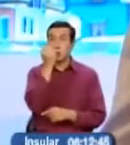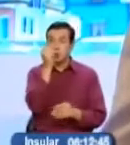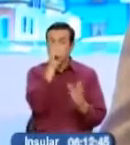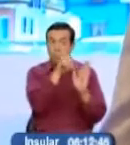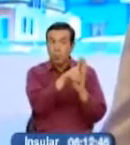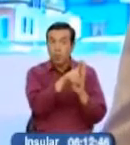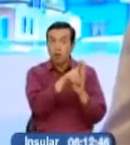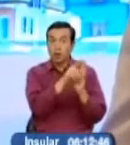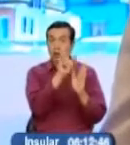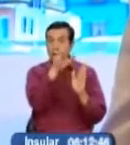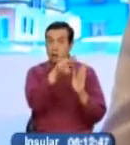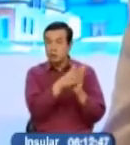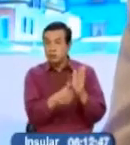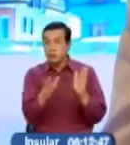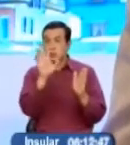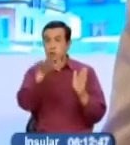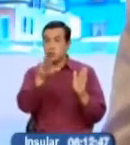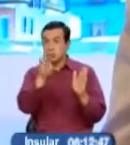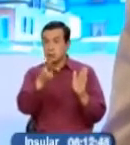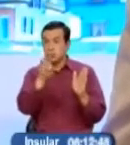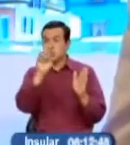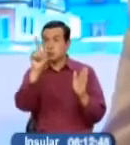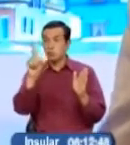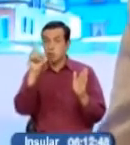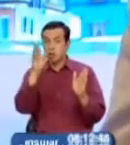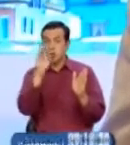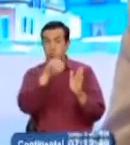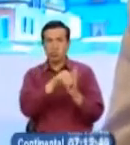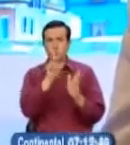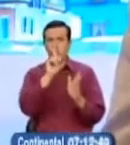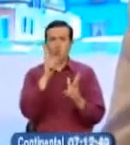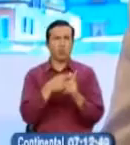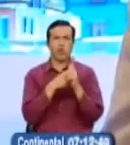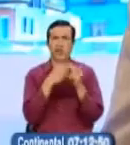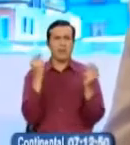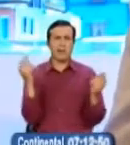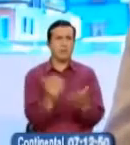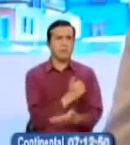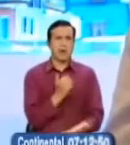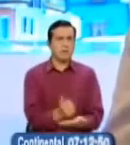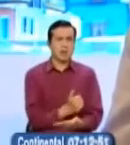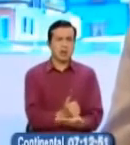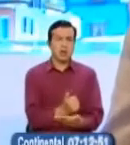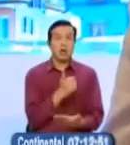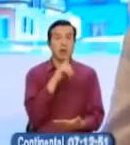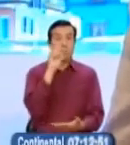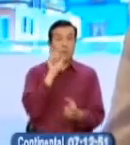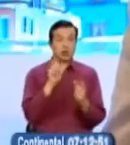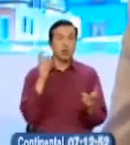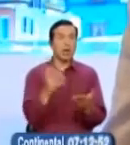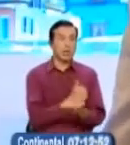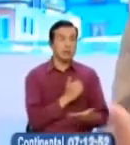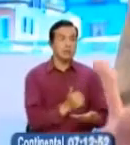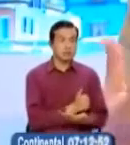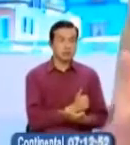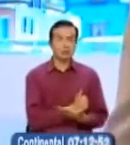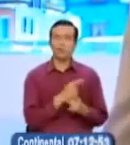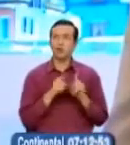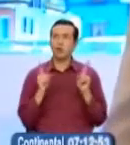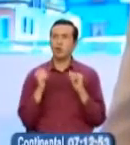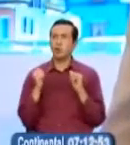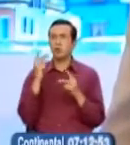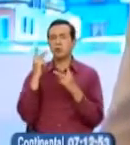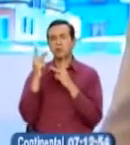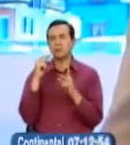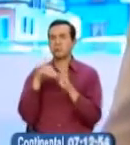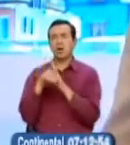depósitos a 3 meses, a 6 meses o a 1 año. Los sacabas inmediatamente. La tendencia era sacar las cosas. Cuando en cambio tú